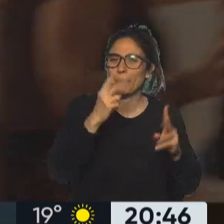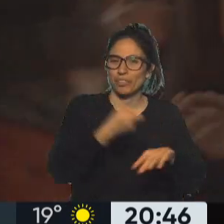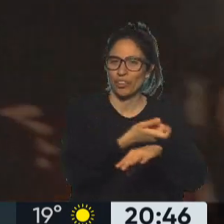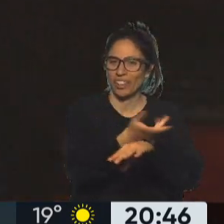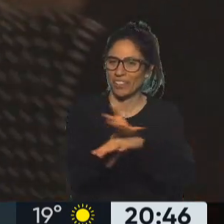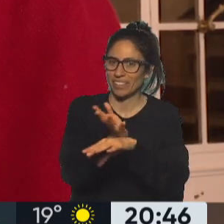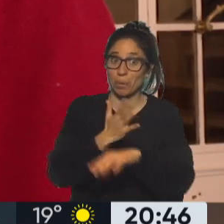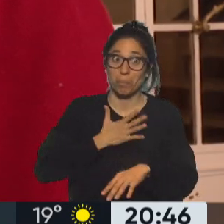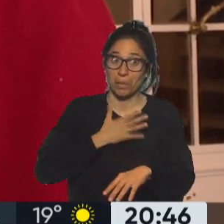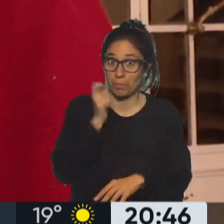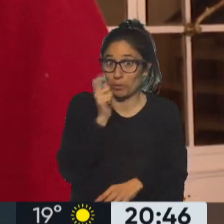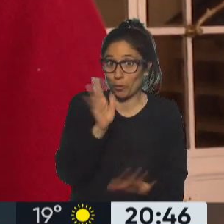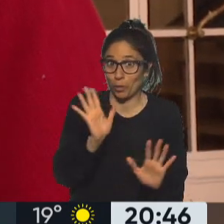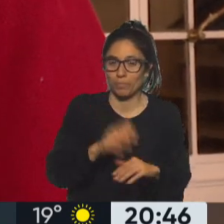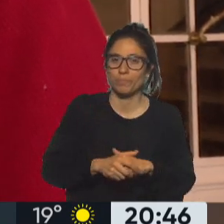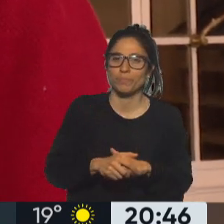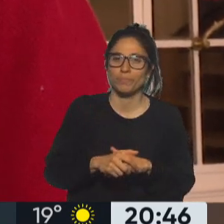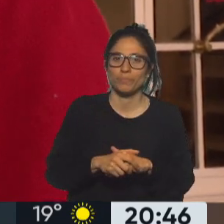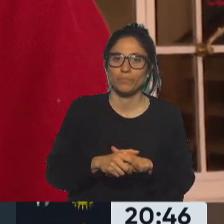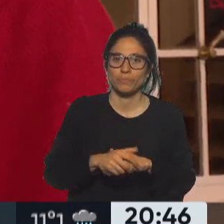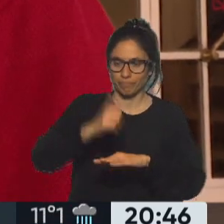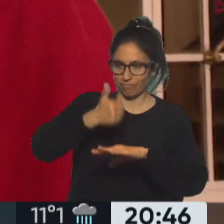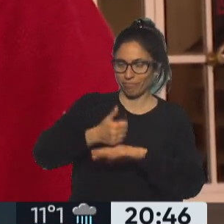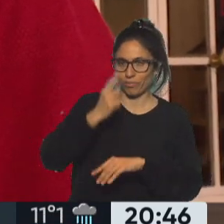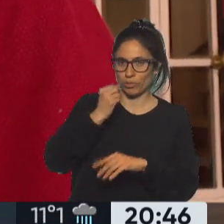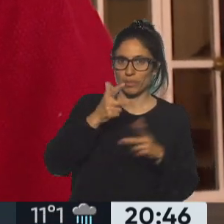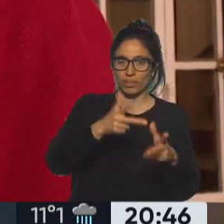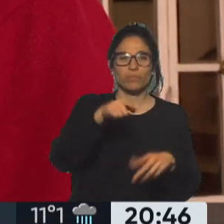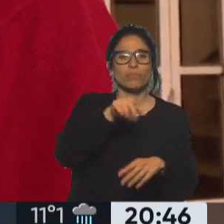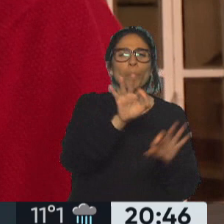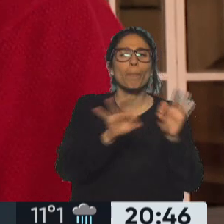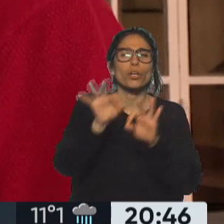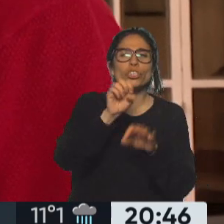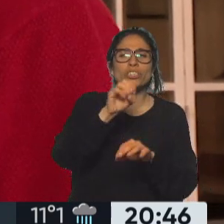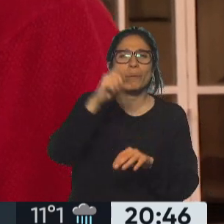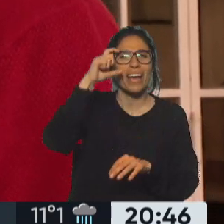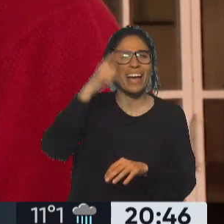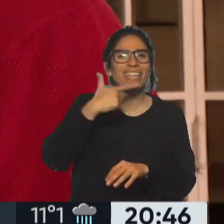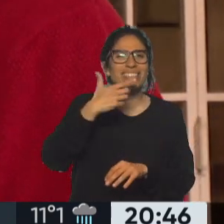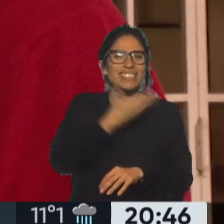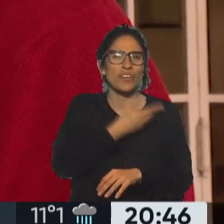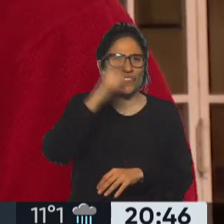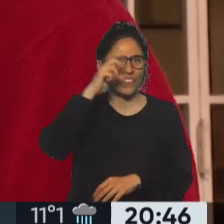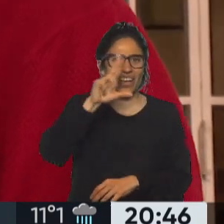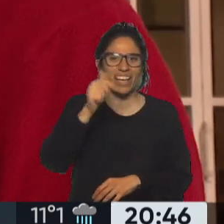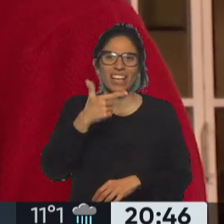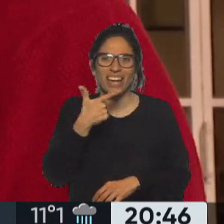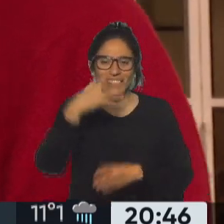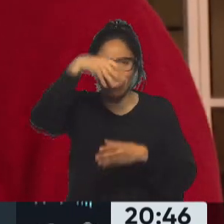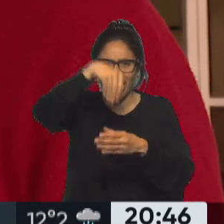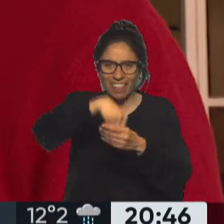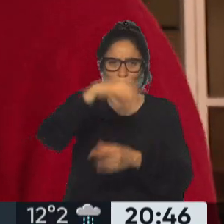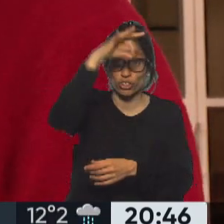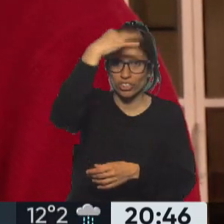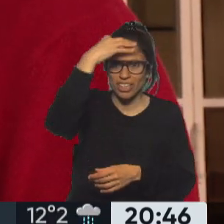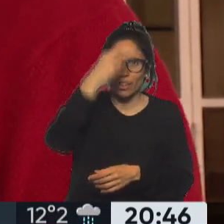estrenando dos obras que son parte de un proyecto que se llama Proyecto Esferas, que es un proyecto que tiene 9